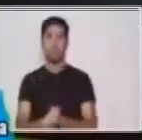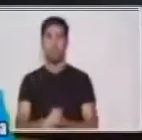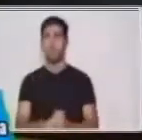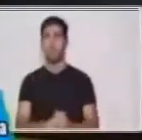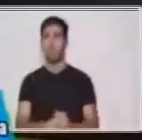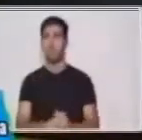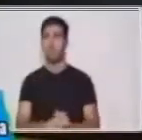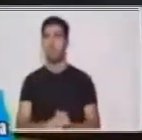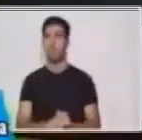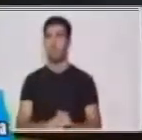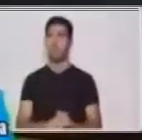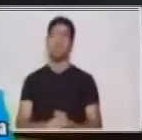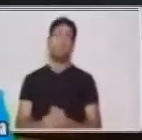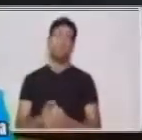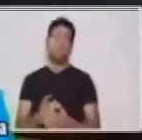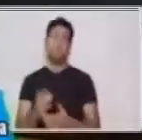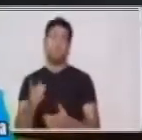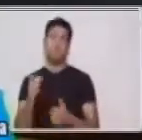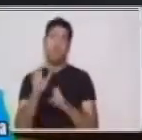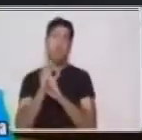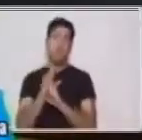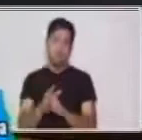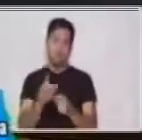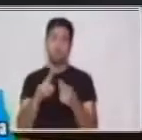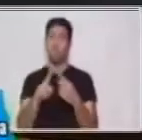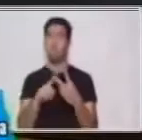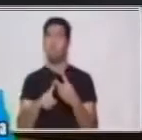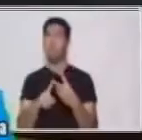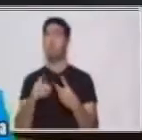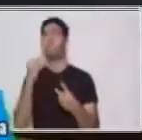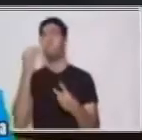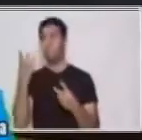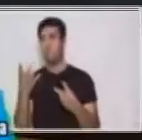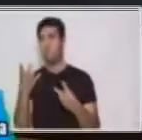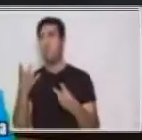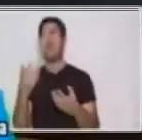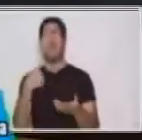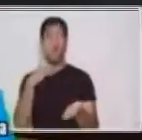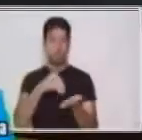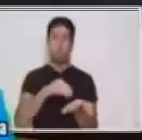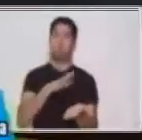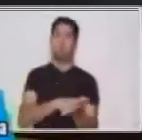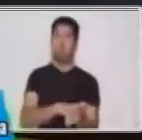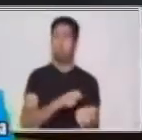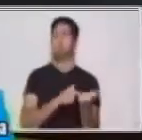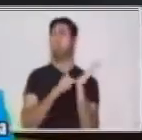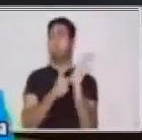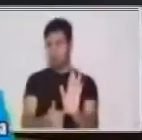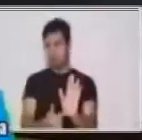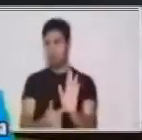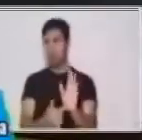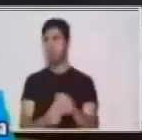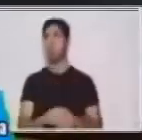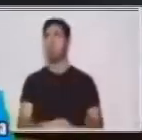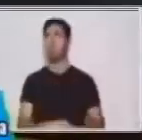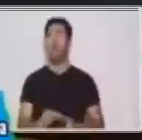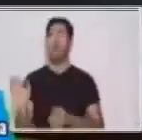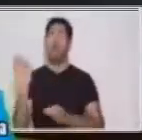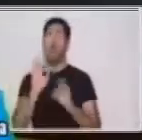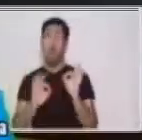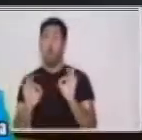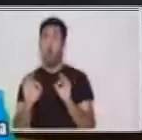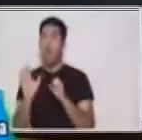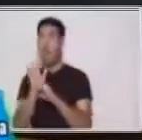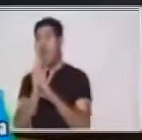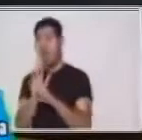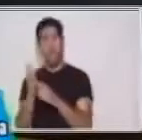concreto, por ejemplo, en particular, concretamente, en el caso de.